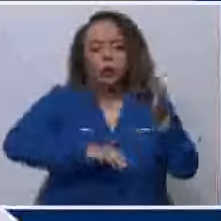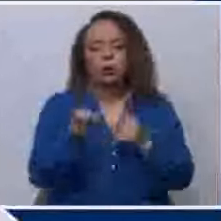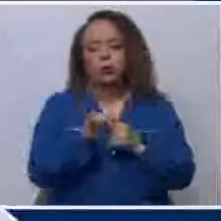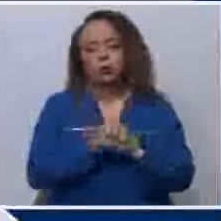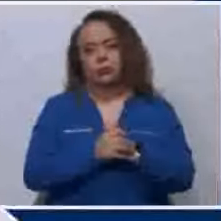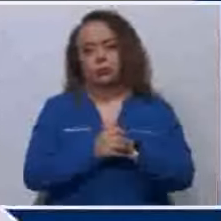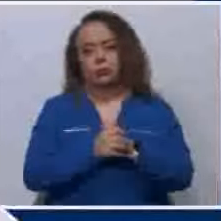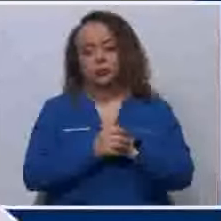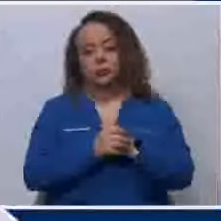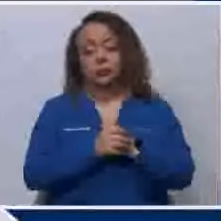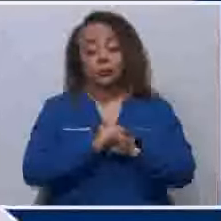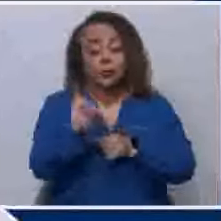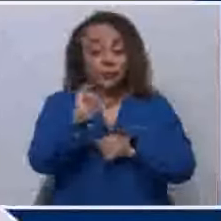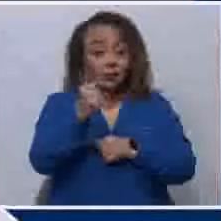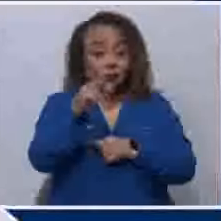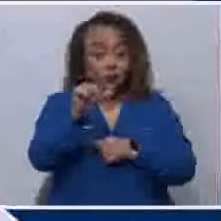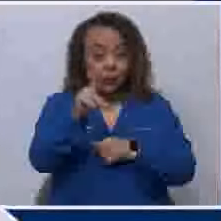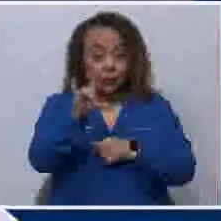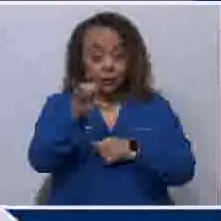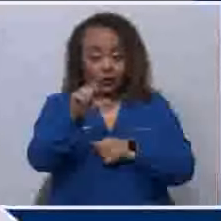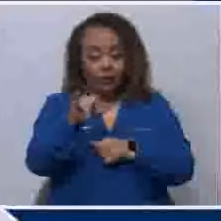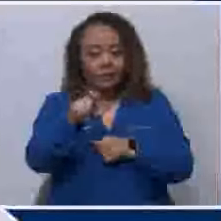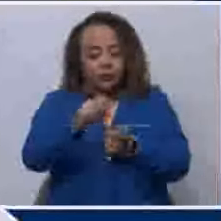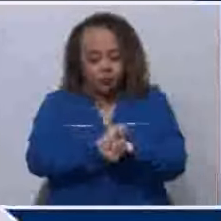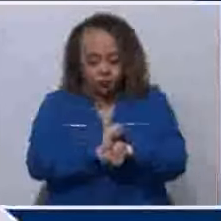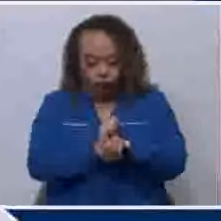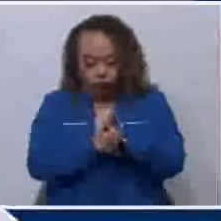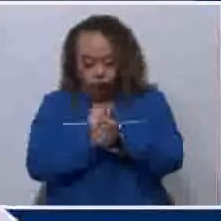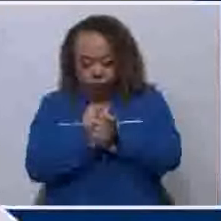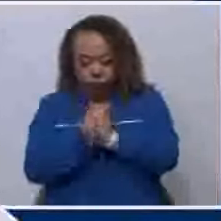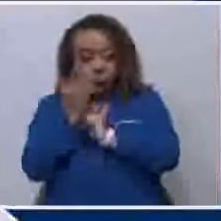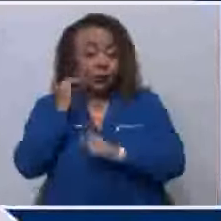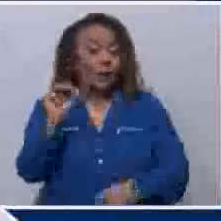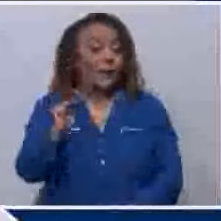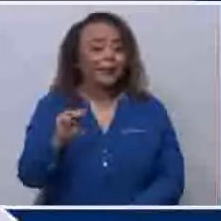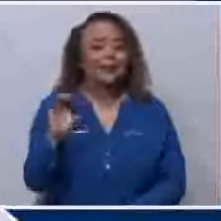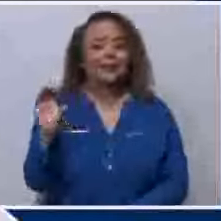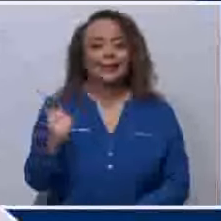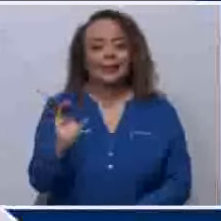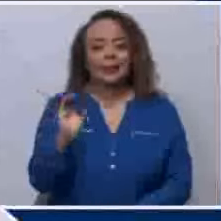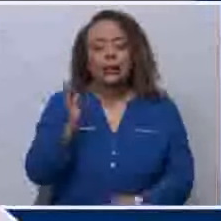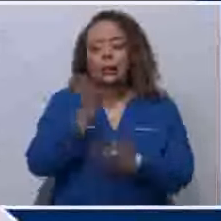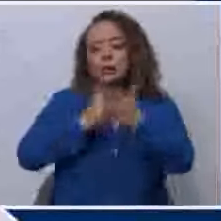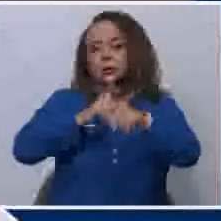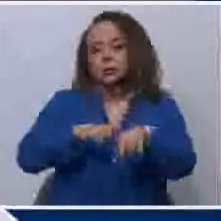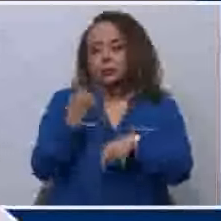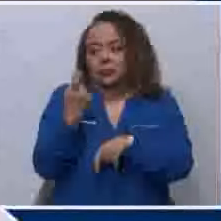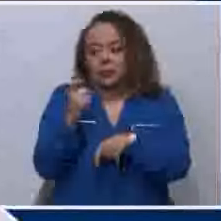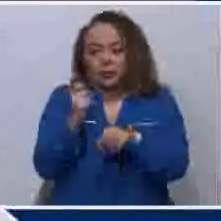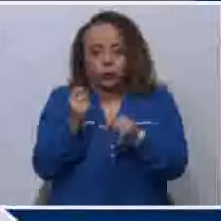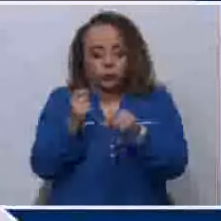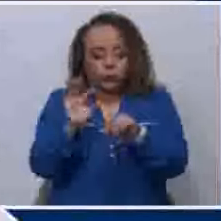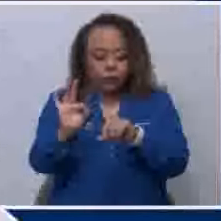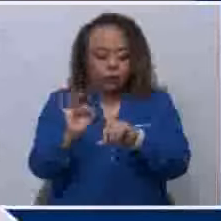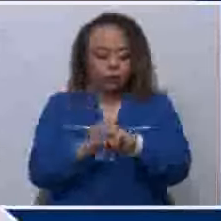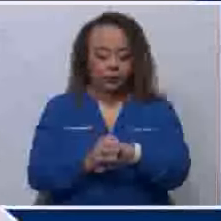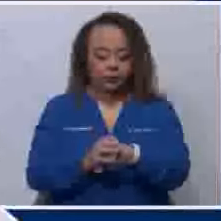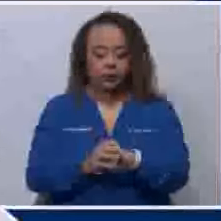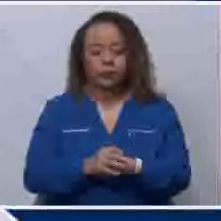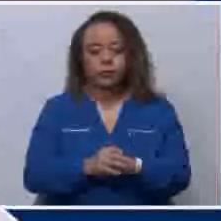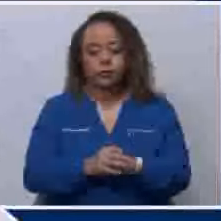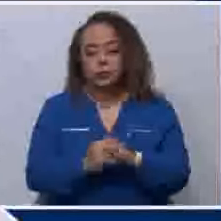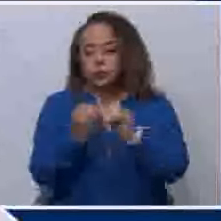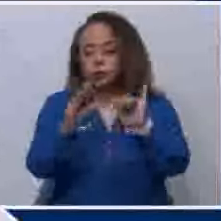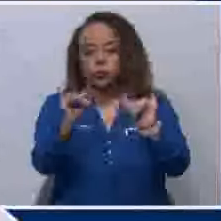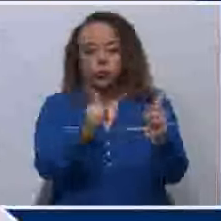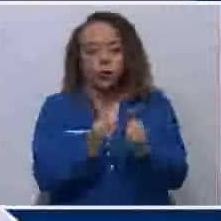De hecho, el mismo Guardiola se tuvo que reconvertir y reformular porque el Manchester City, durante un tiempo, le faltaba un finalizador. Claro. Gran volumen